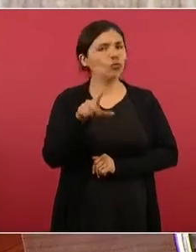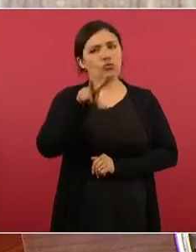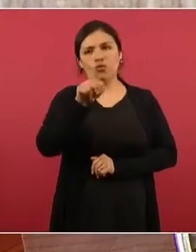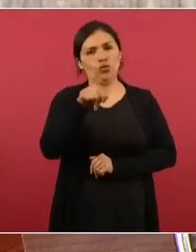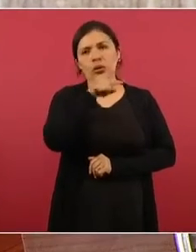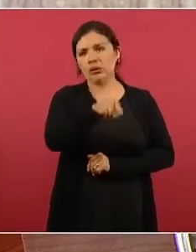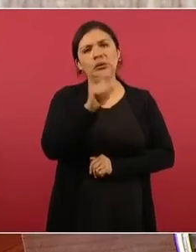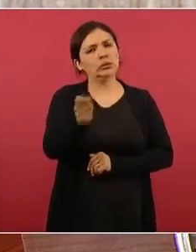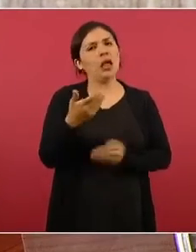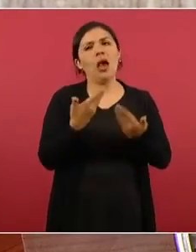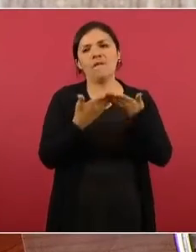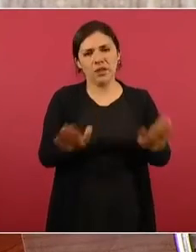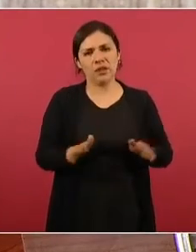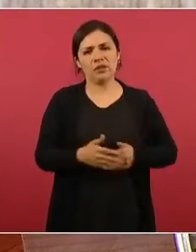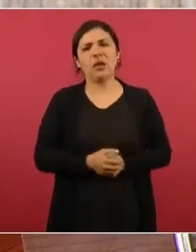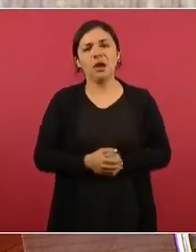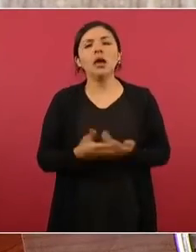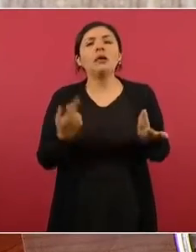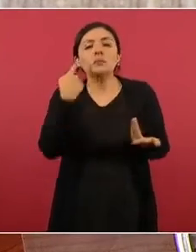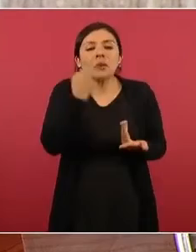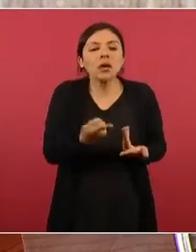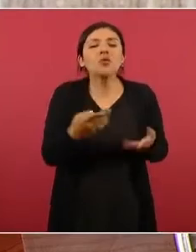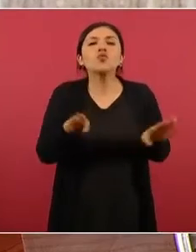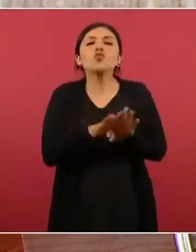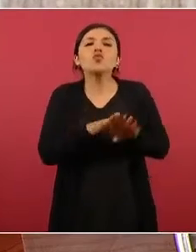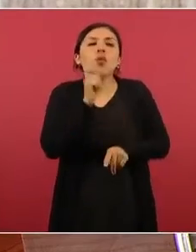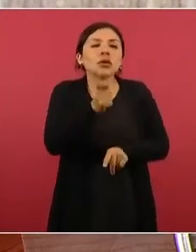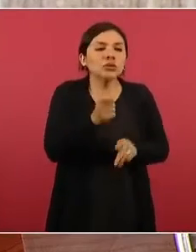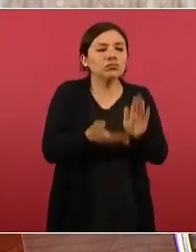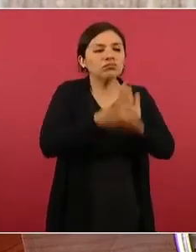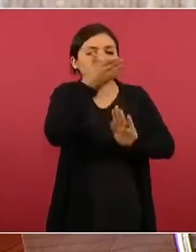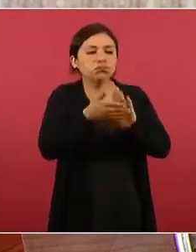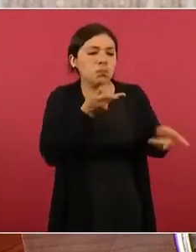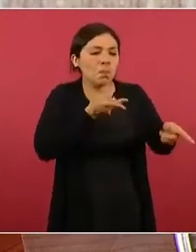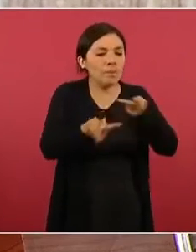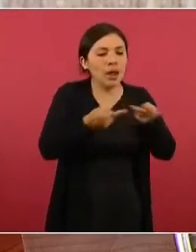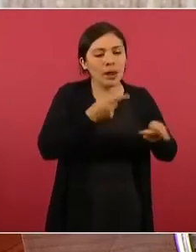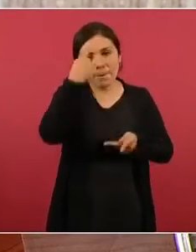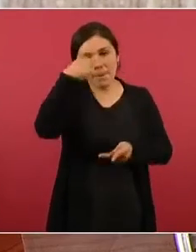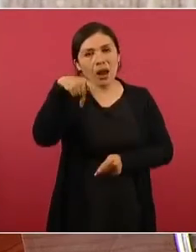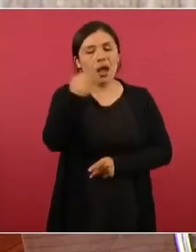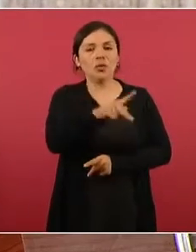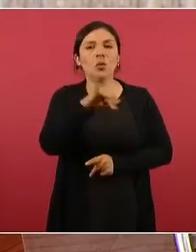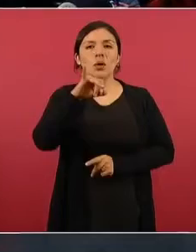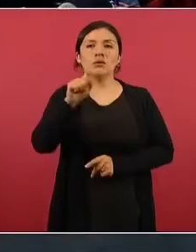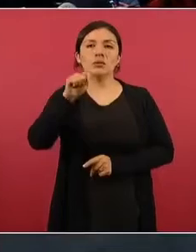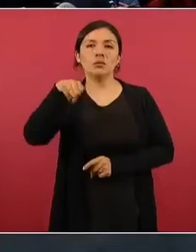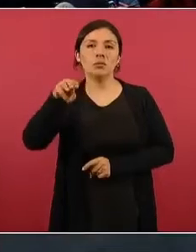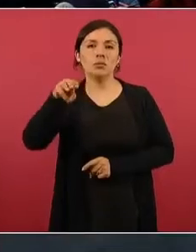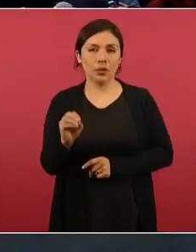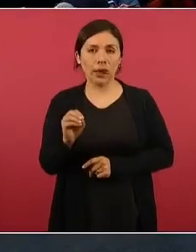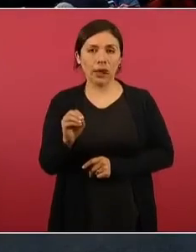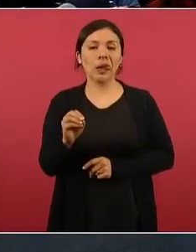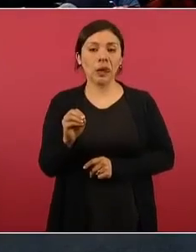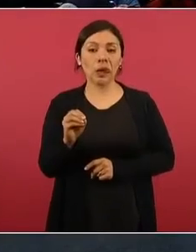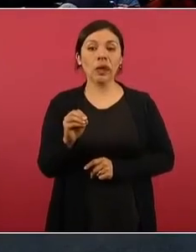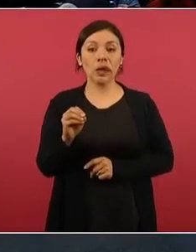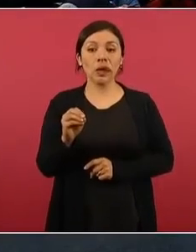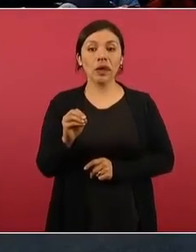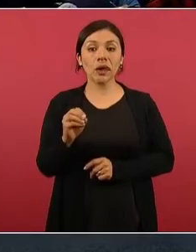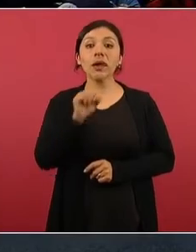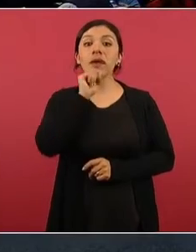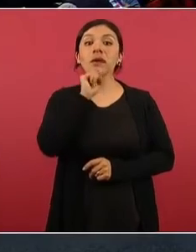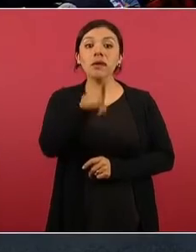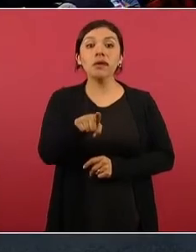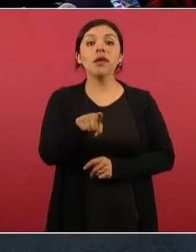es abierta, de cómo va el plan del Istmo. Lo mismo en